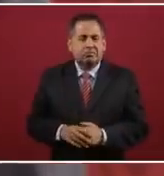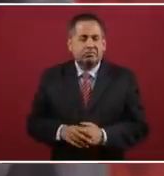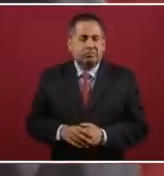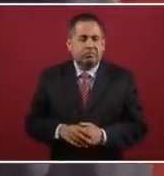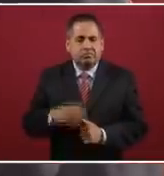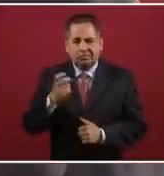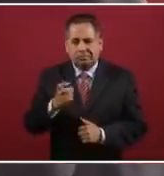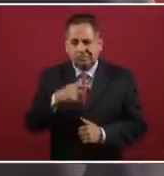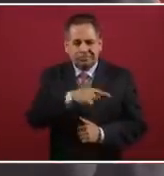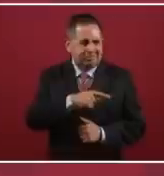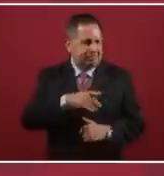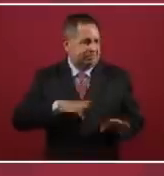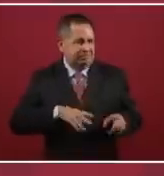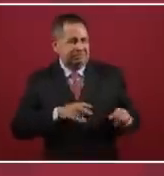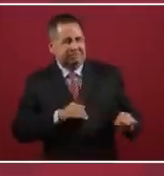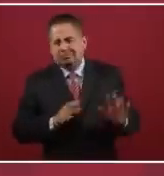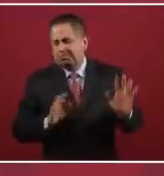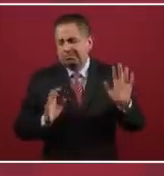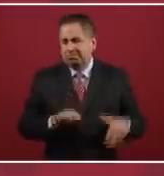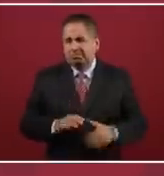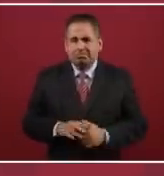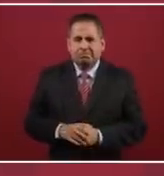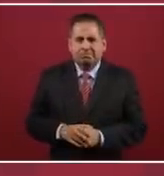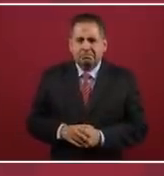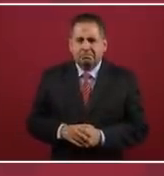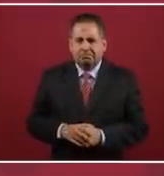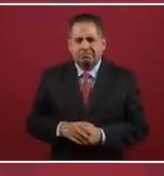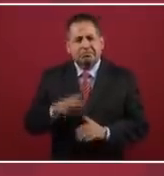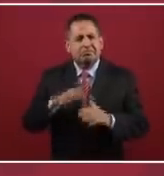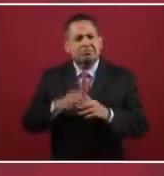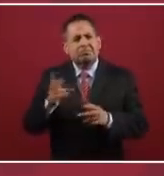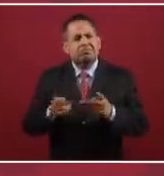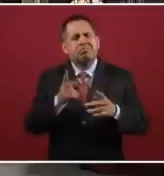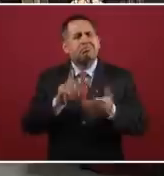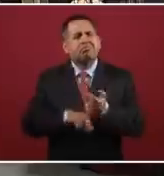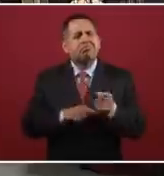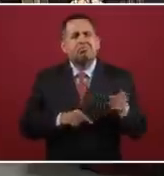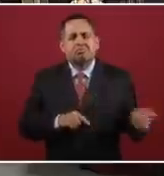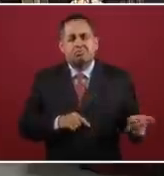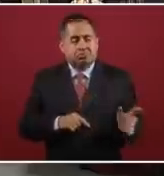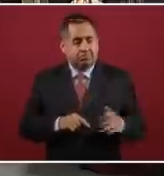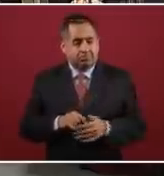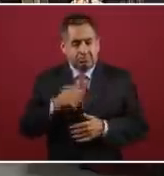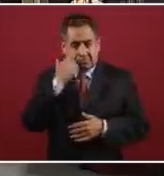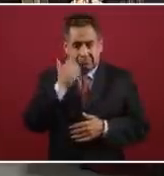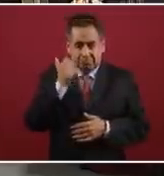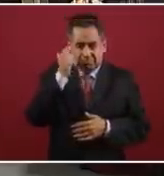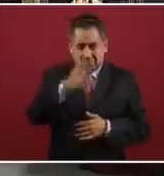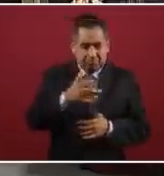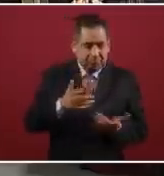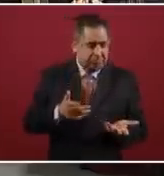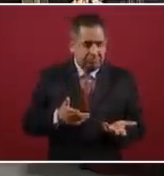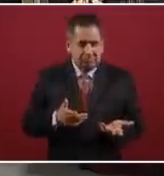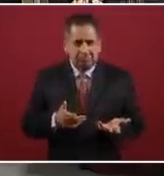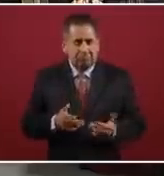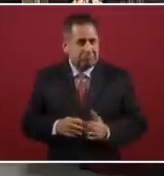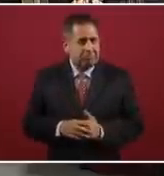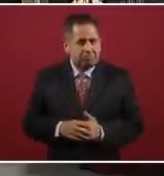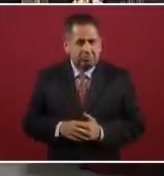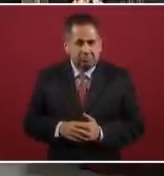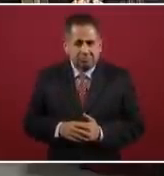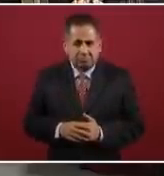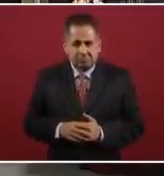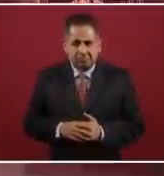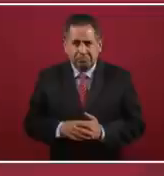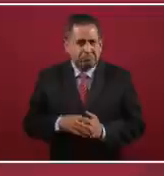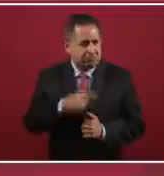por esas actitudes. A ver, yo les pregunto, si quisieran hacer la revolución, ¿con